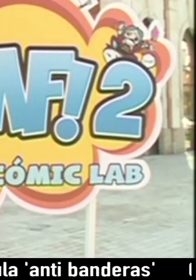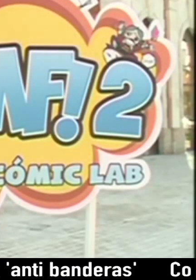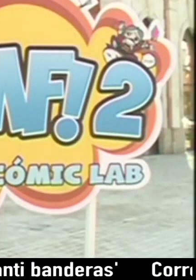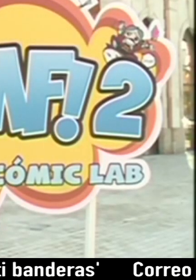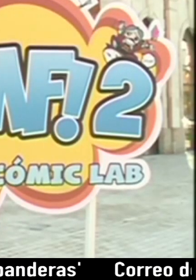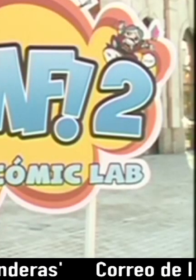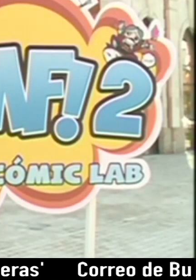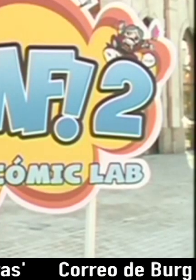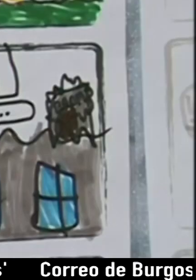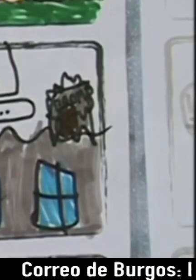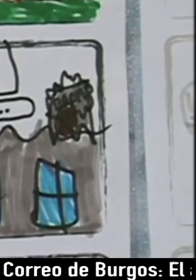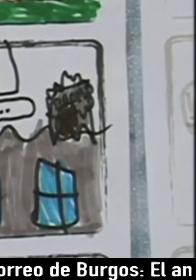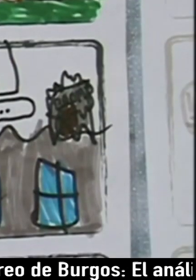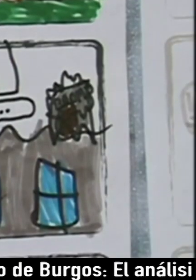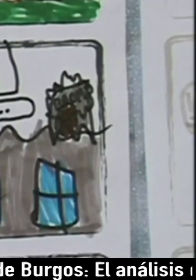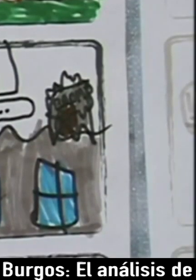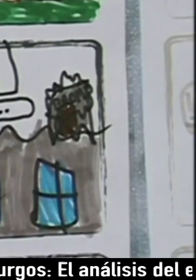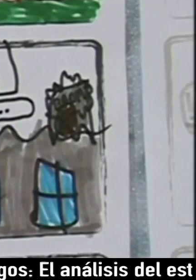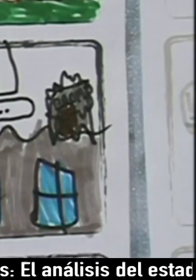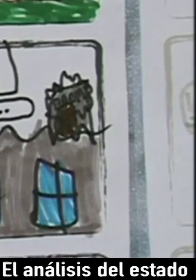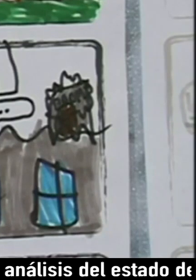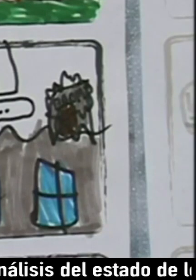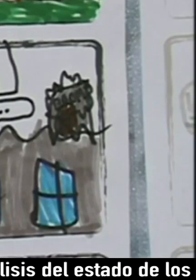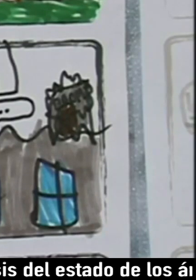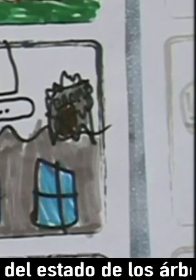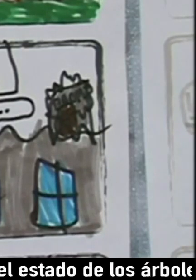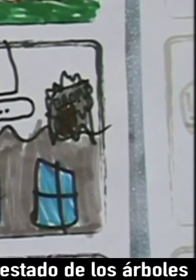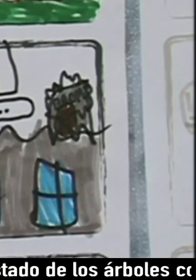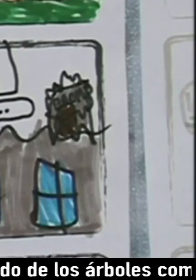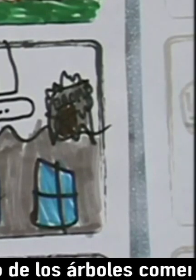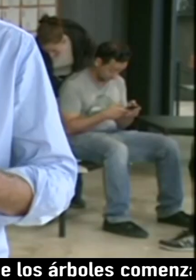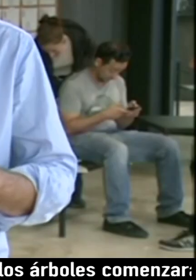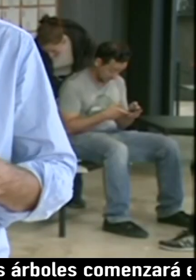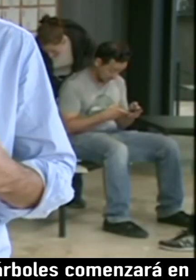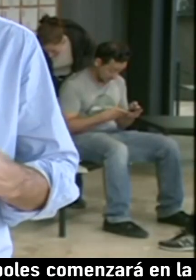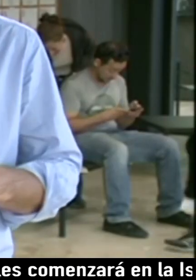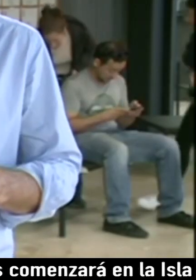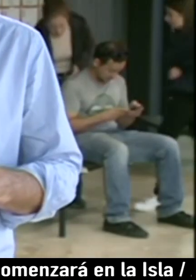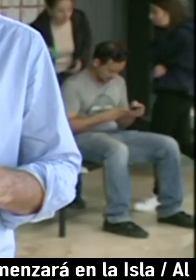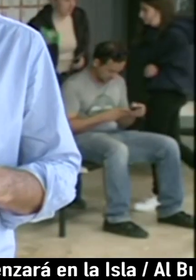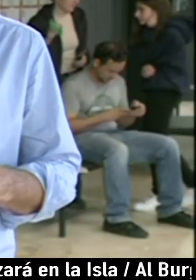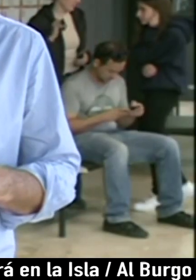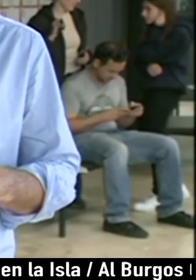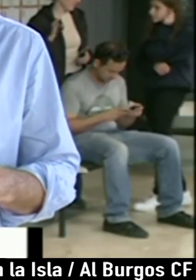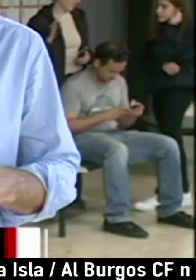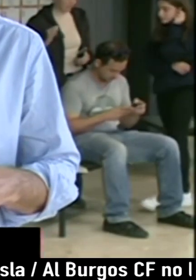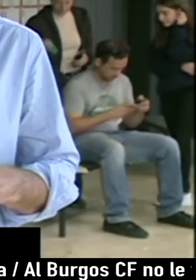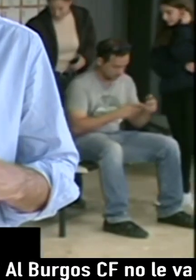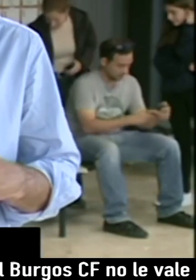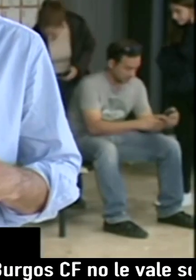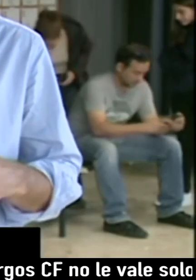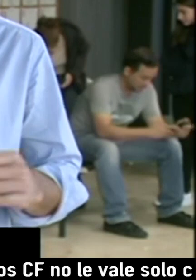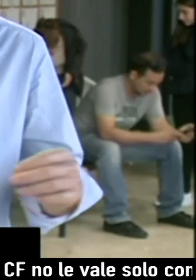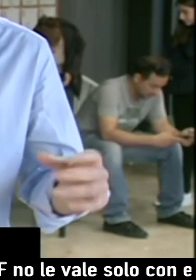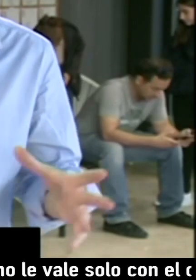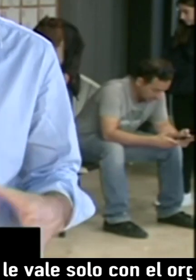han organizado unas jornadas en las que las viñetas tienen mucho protagonismo. Nosotros recordamos el TVO y el cómic como un aspecto más juvenil